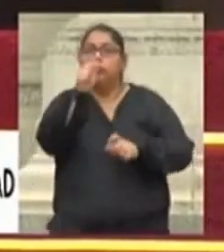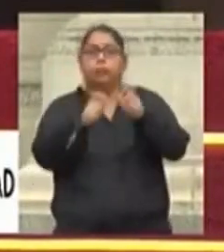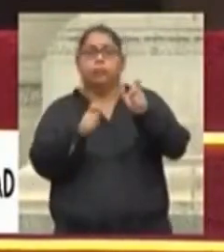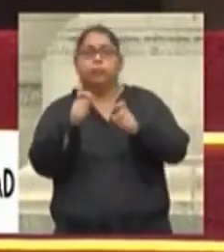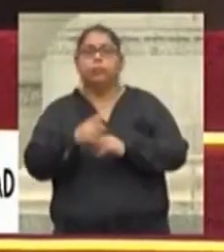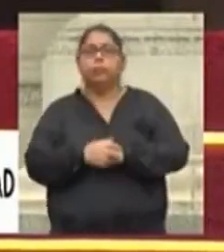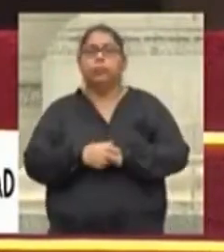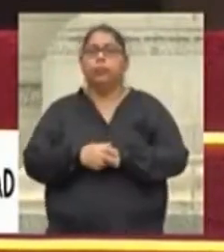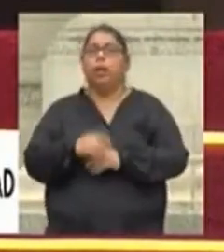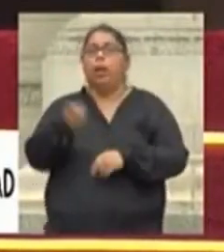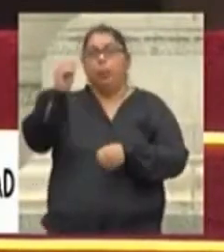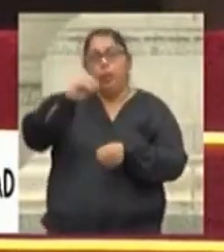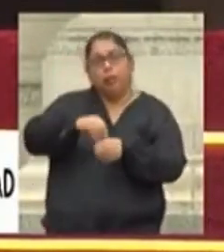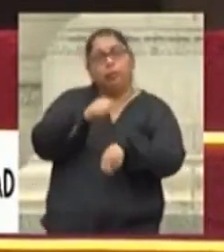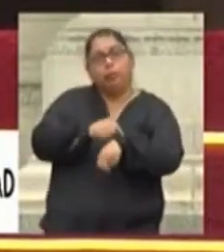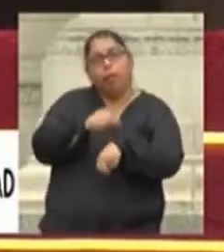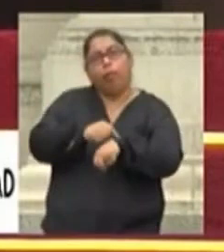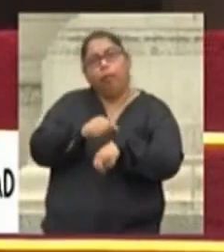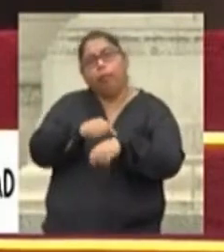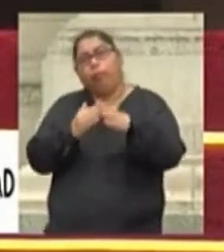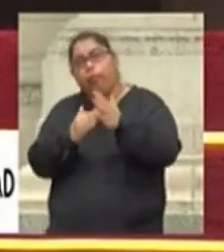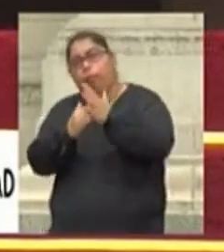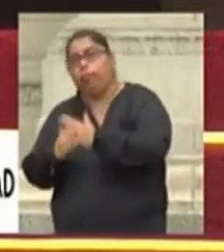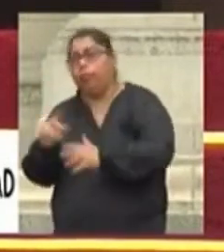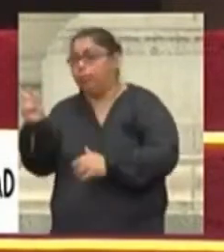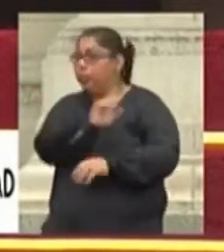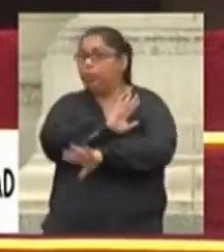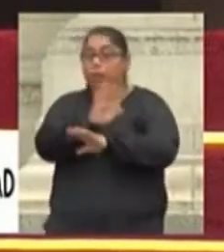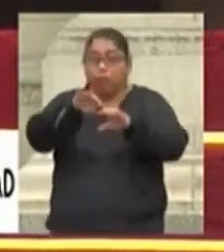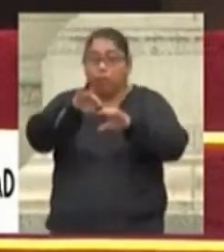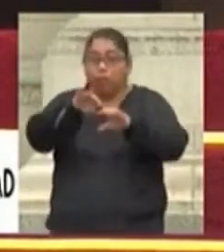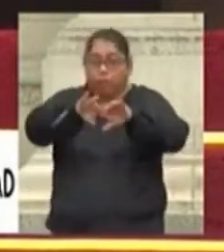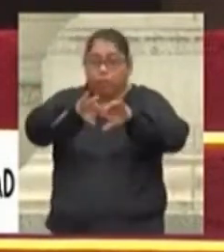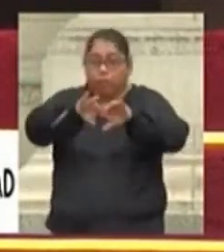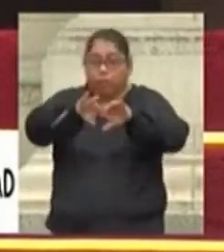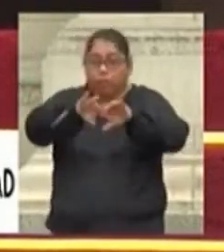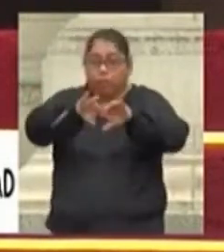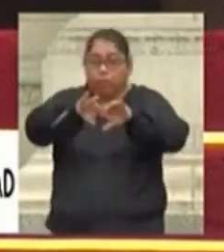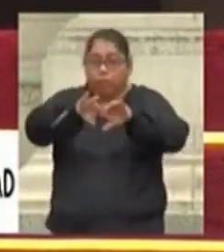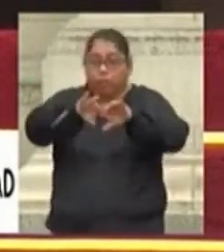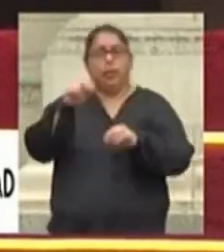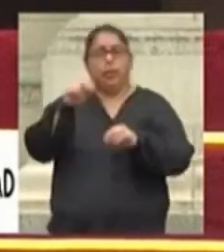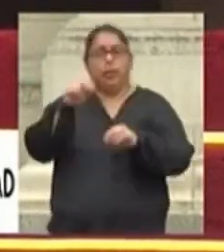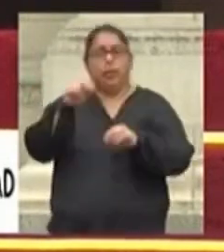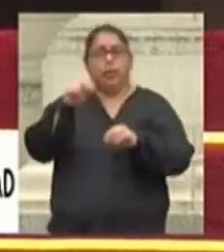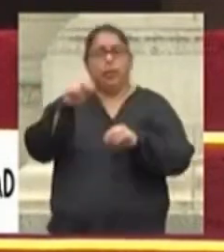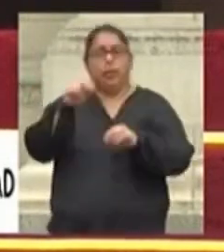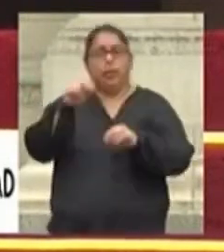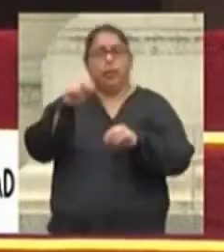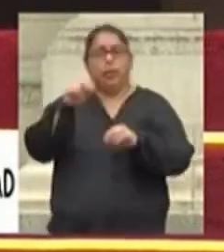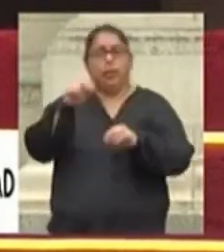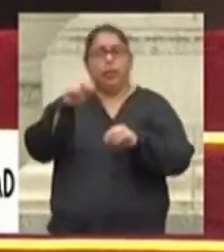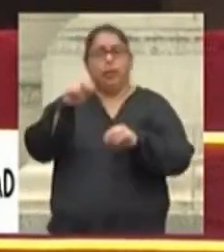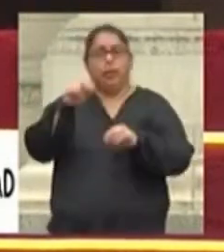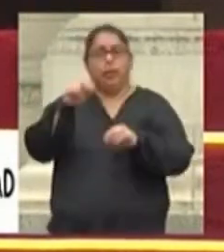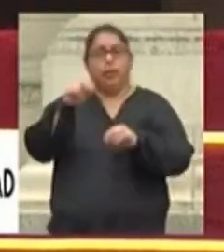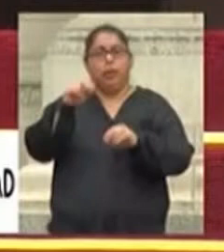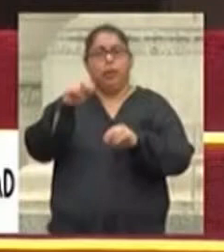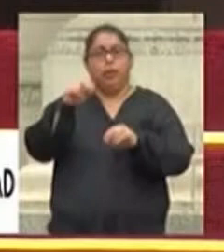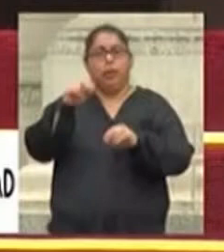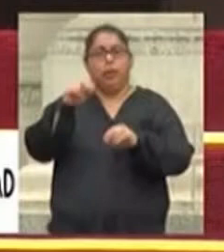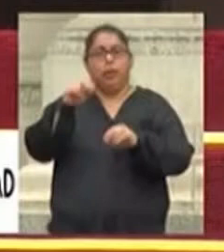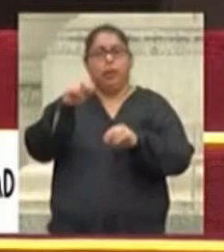pueblo no puede estar más tiempo frustrado no puede estar dividido y menos puede estar discriminado